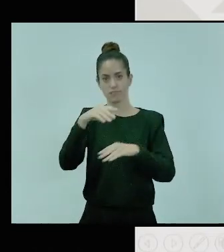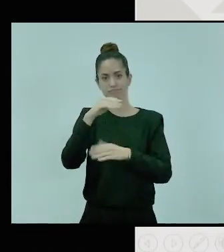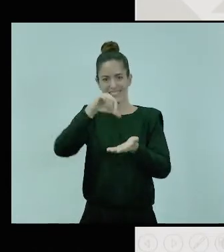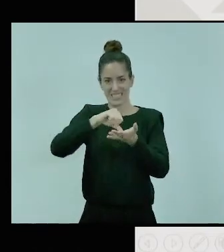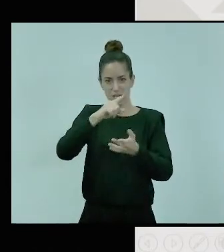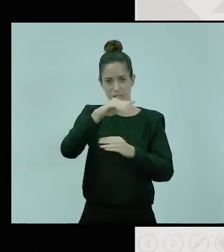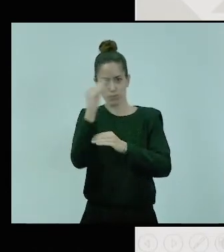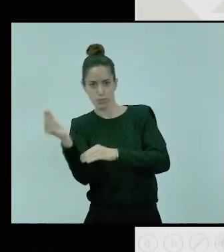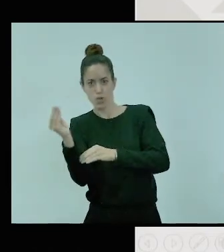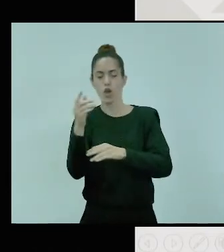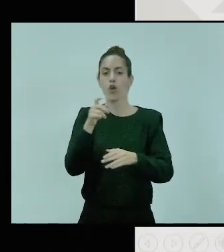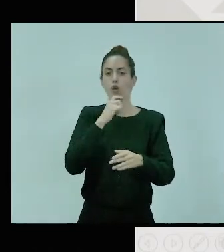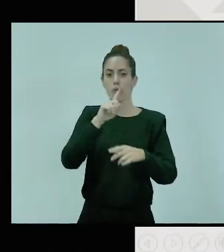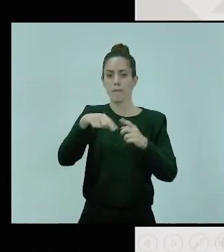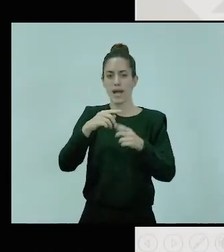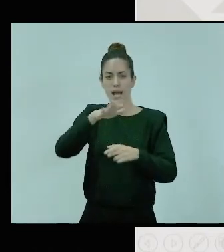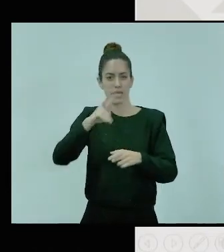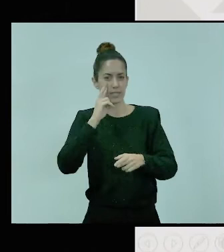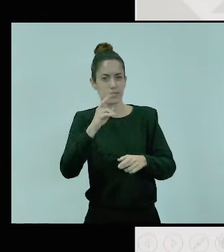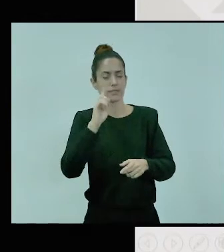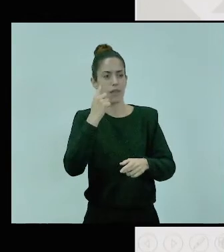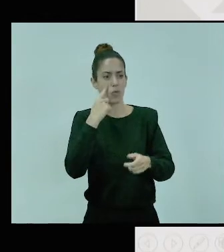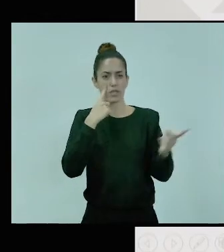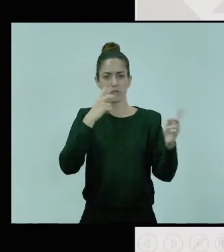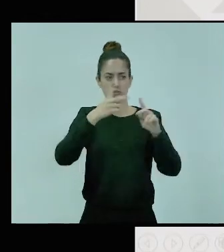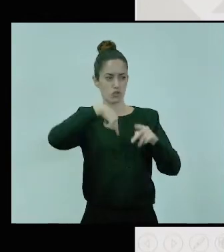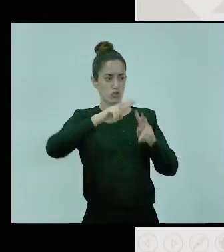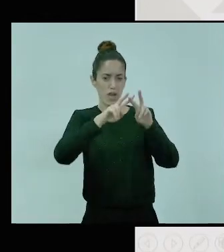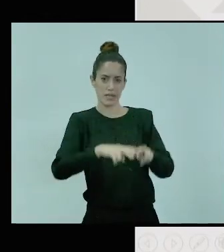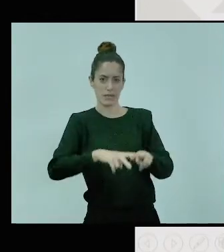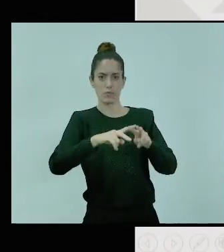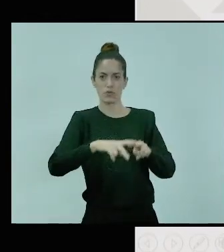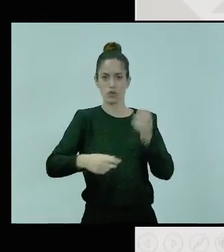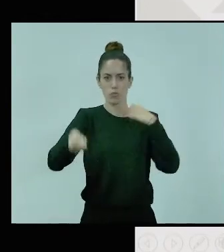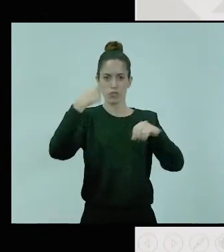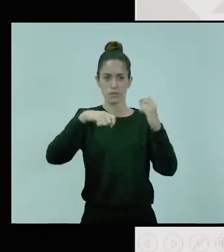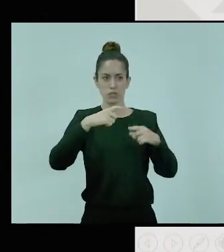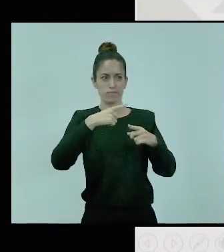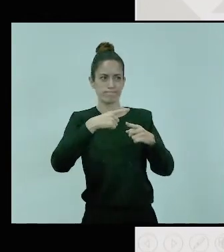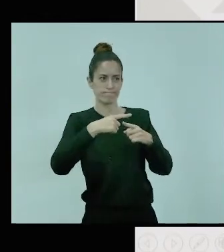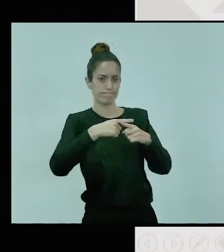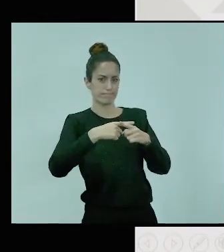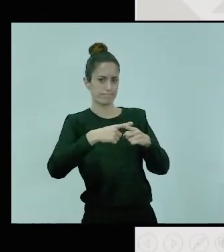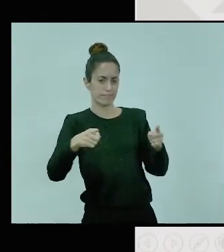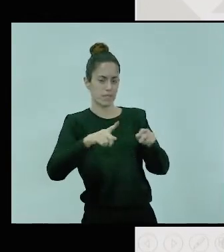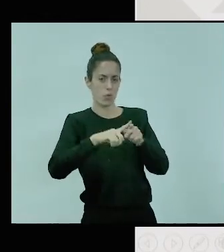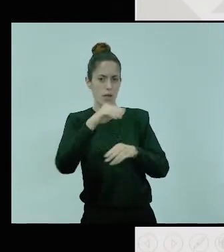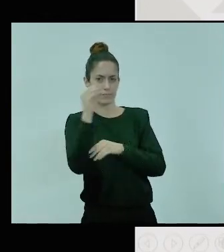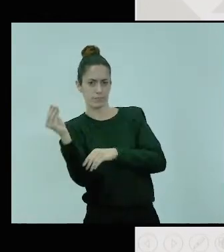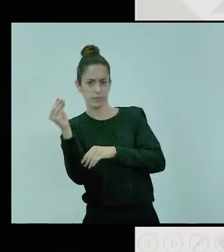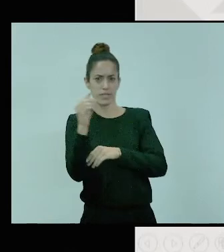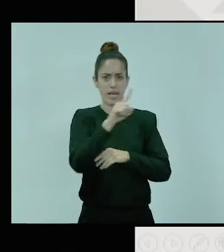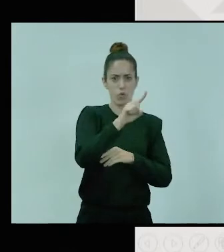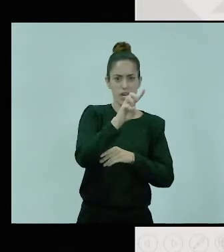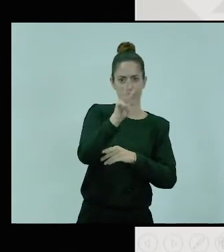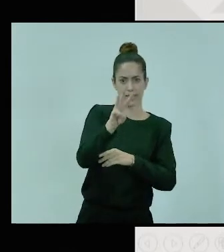Y sobre esta sección, si os dais cuenta, nosotros analizamos el diferente comportamiento de cómo habían caído. La 1 y la 3